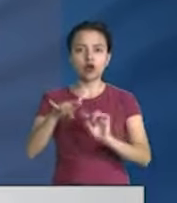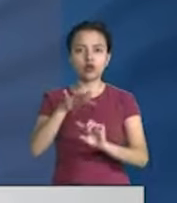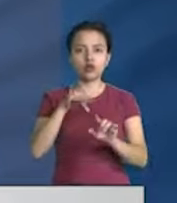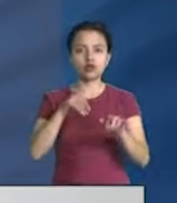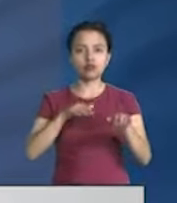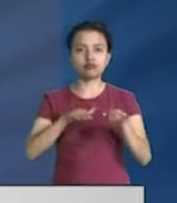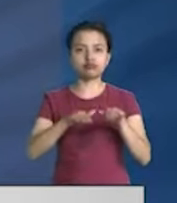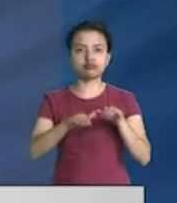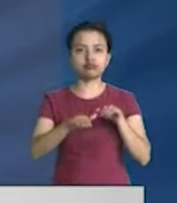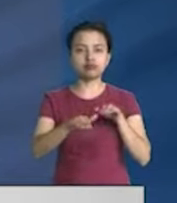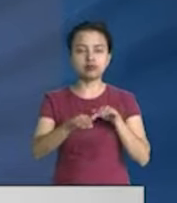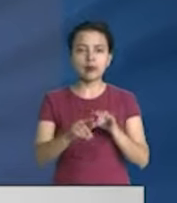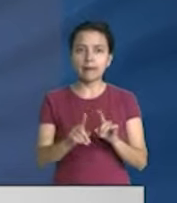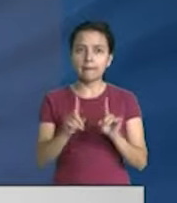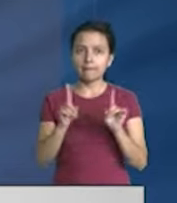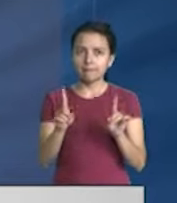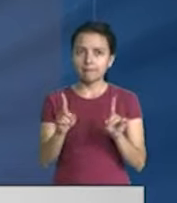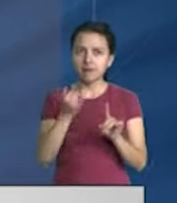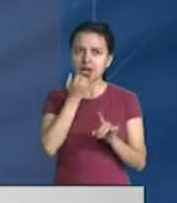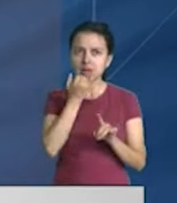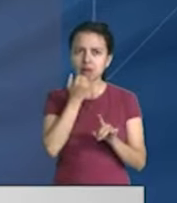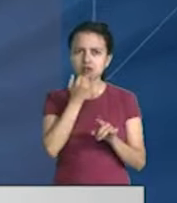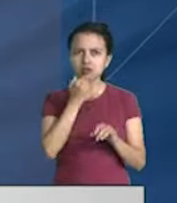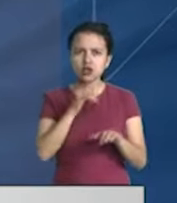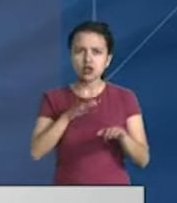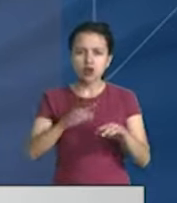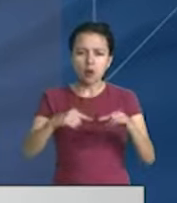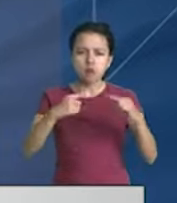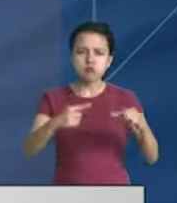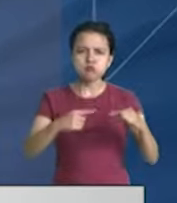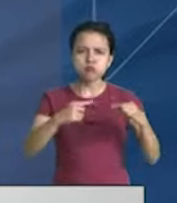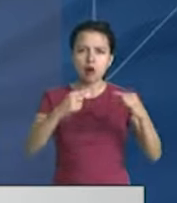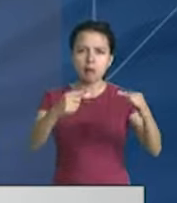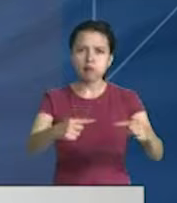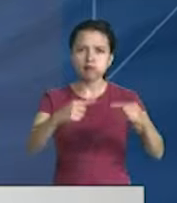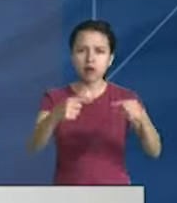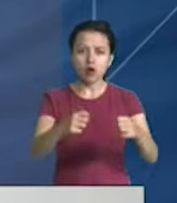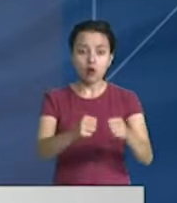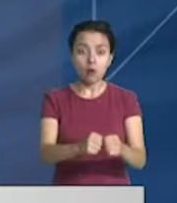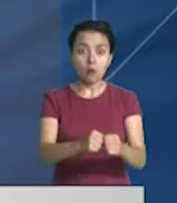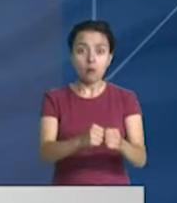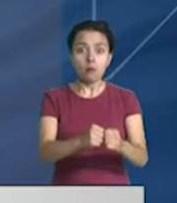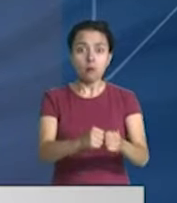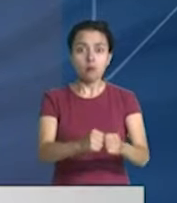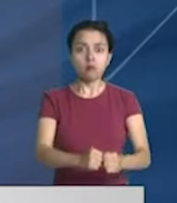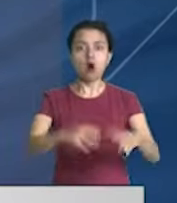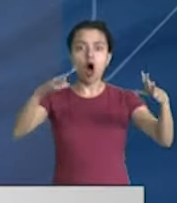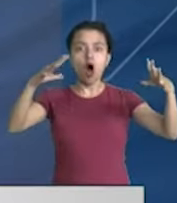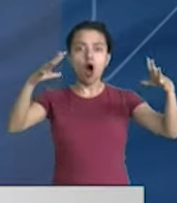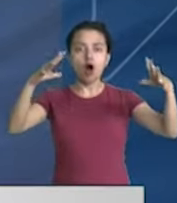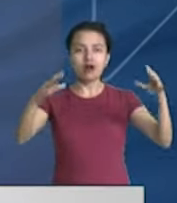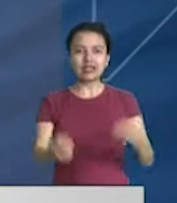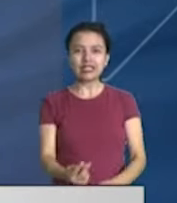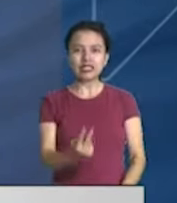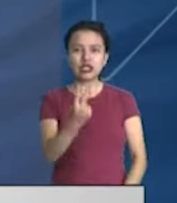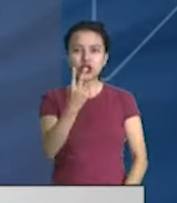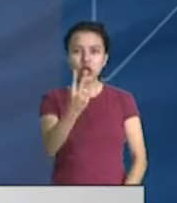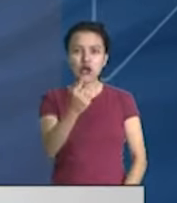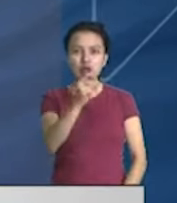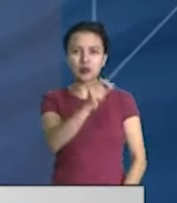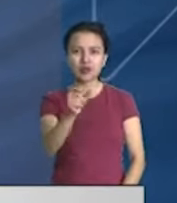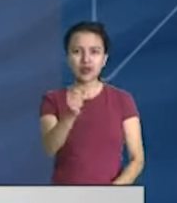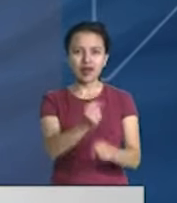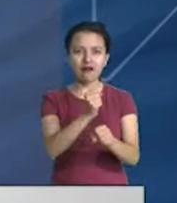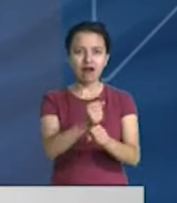cuando una máquina imprimió demasiada presión sobre unos neumáticos. 2 empleados de la fábrica resultaron heridos y se afectaron 14 viviendas